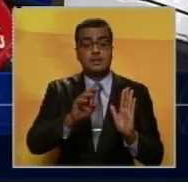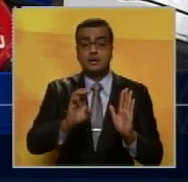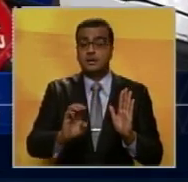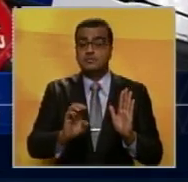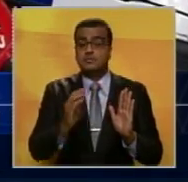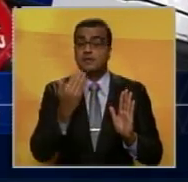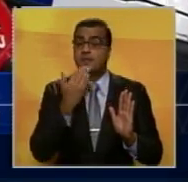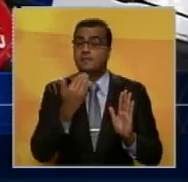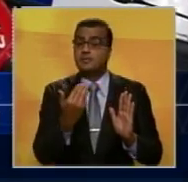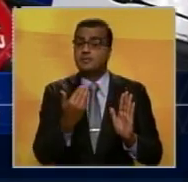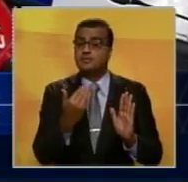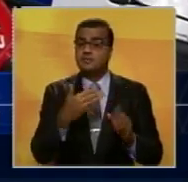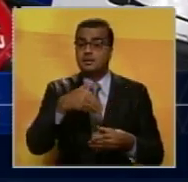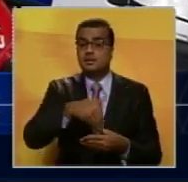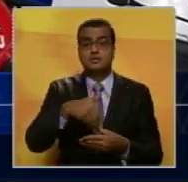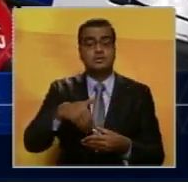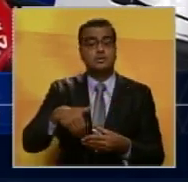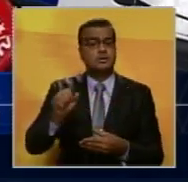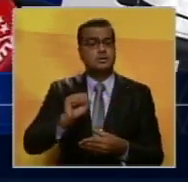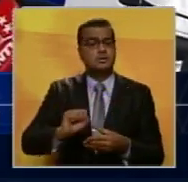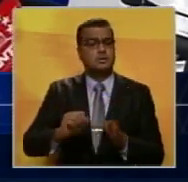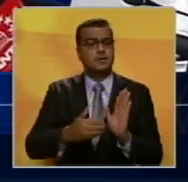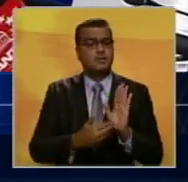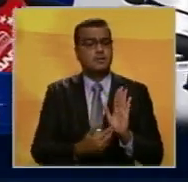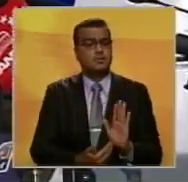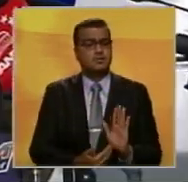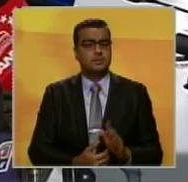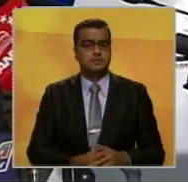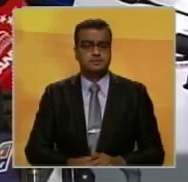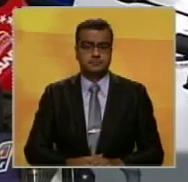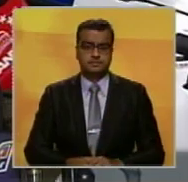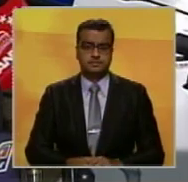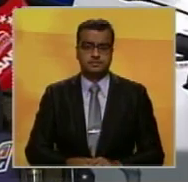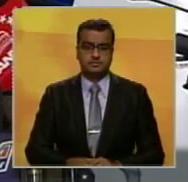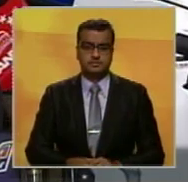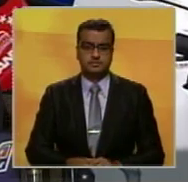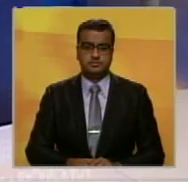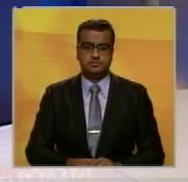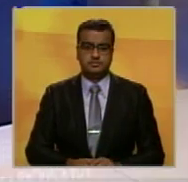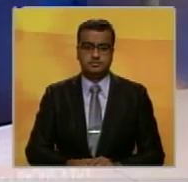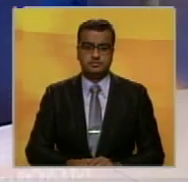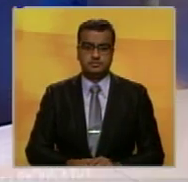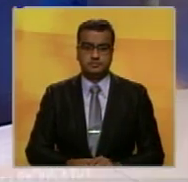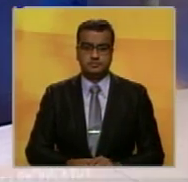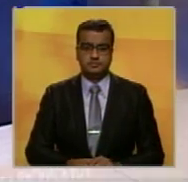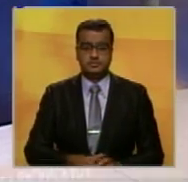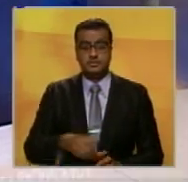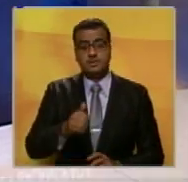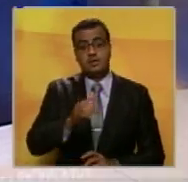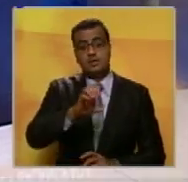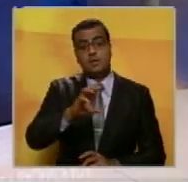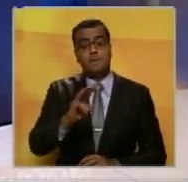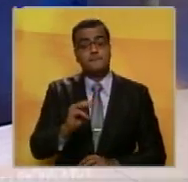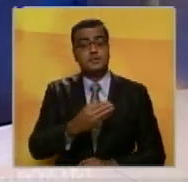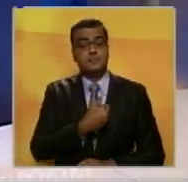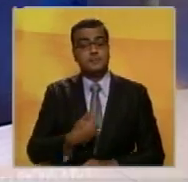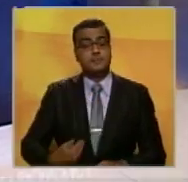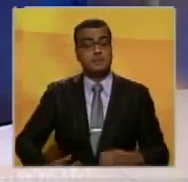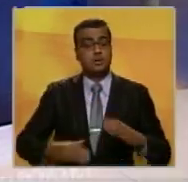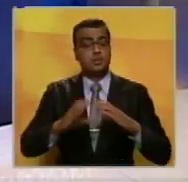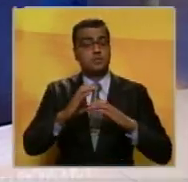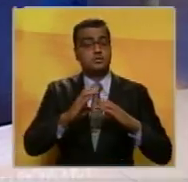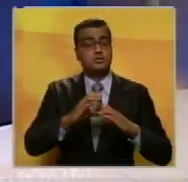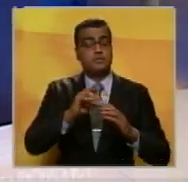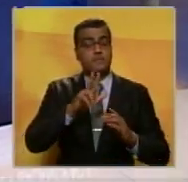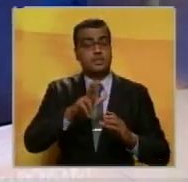el que pide al ente electoral que rechace la propuesta hecha por el Ejecutivo Nacional. Andrés Eloy Méndez, presidente de Conatel, entregó